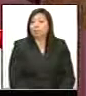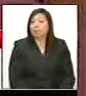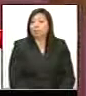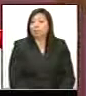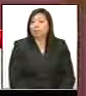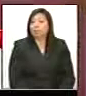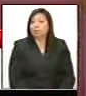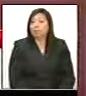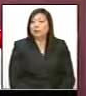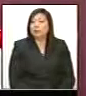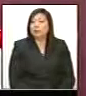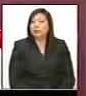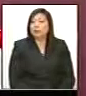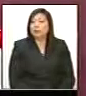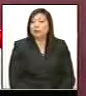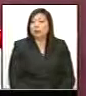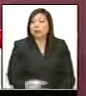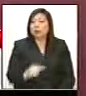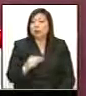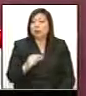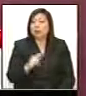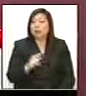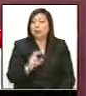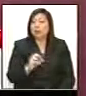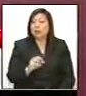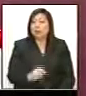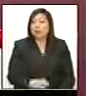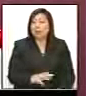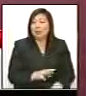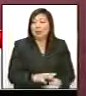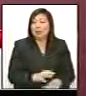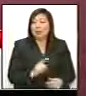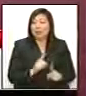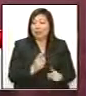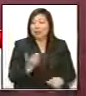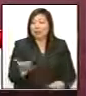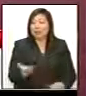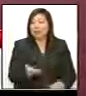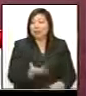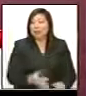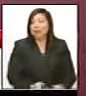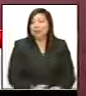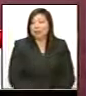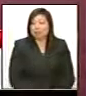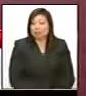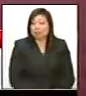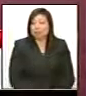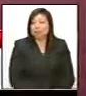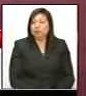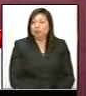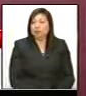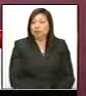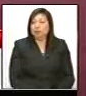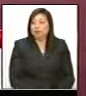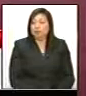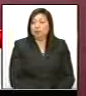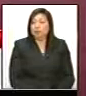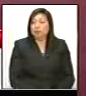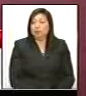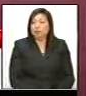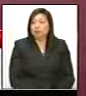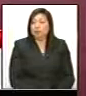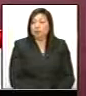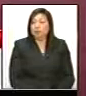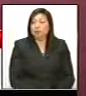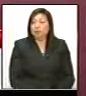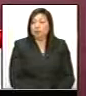a dar la palabra al doctor Gustavo Rosell, que quedó en pendiente de todas las inquietudes que manifestaron los señores congresistas y también aquí